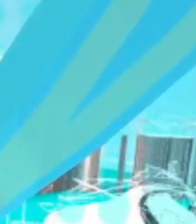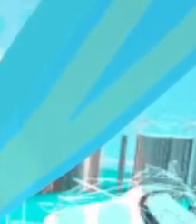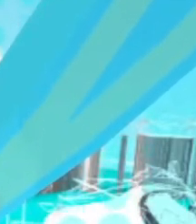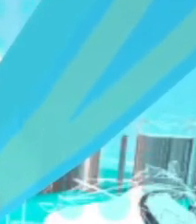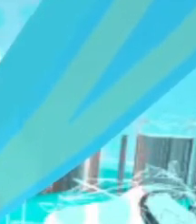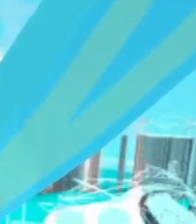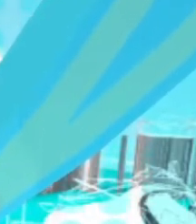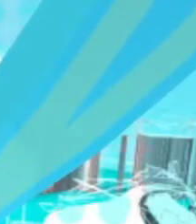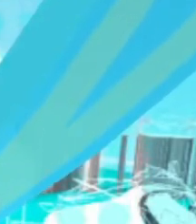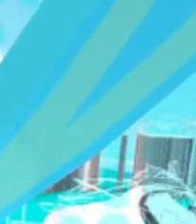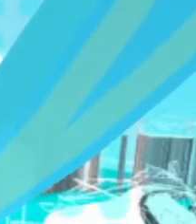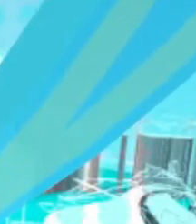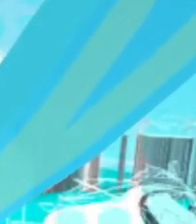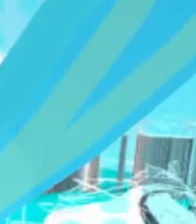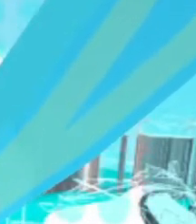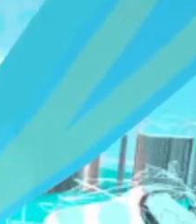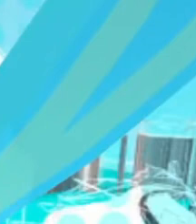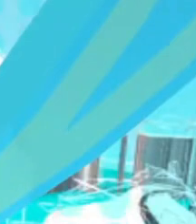60 centavos.